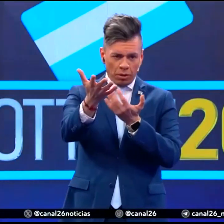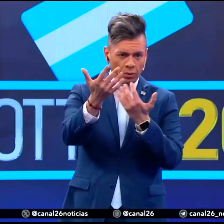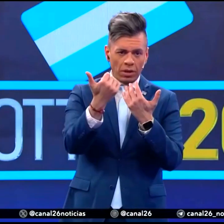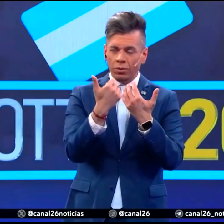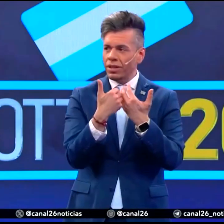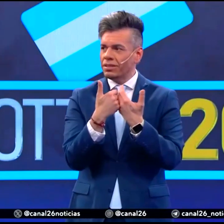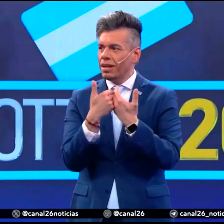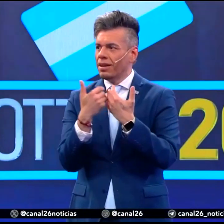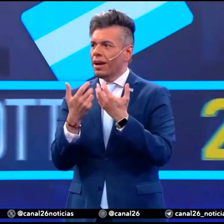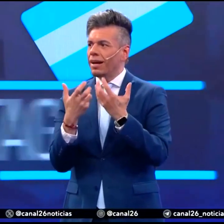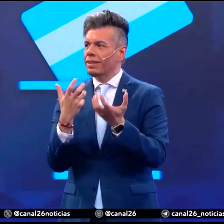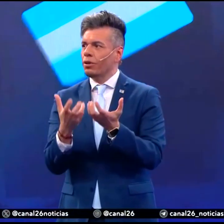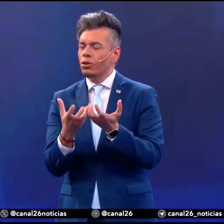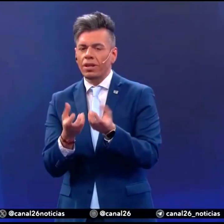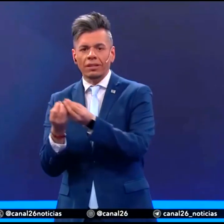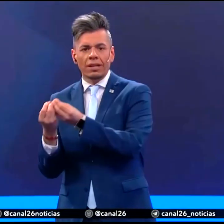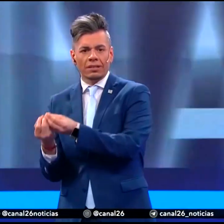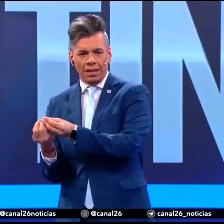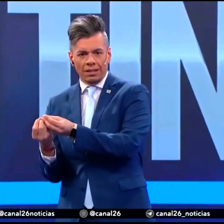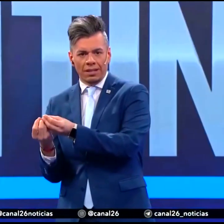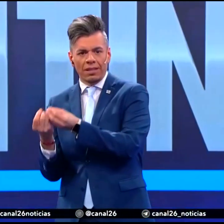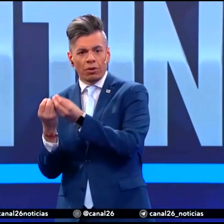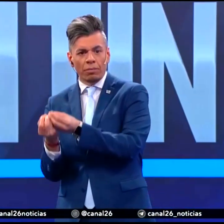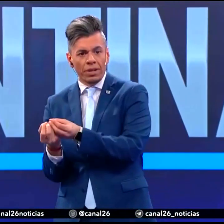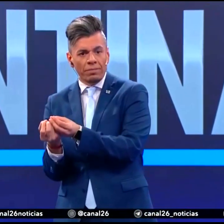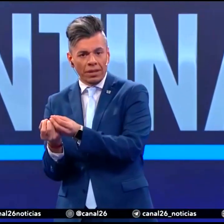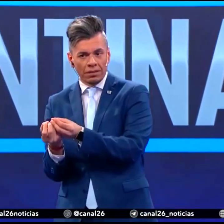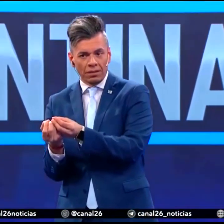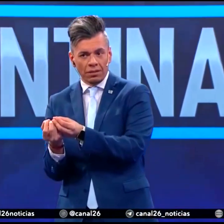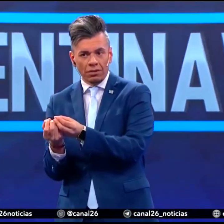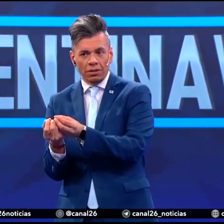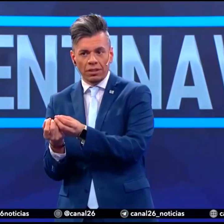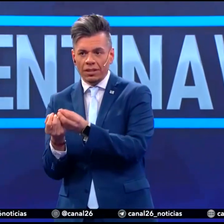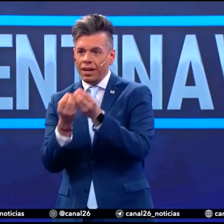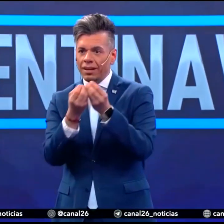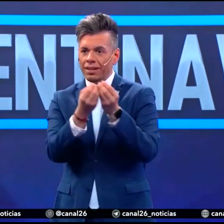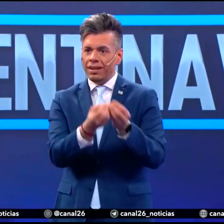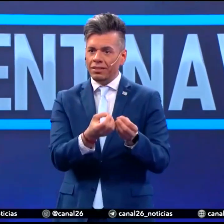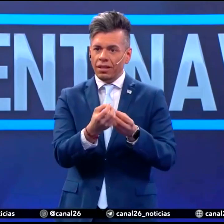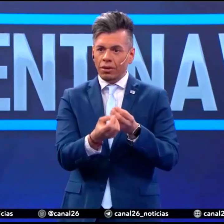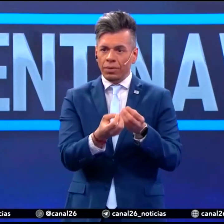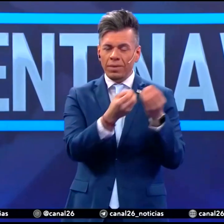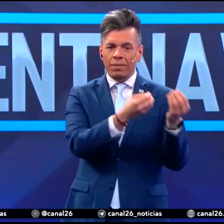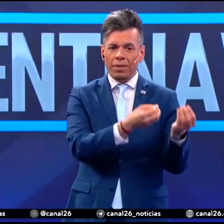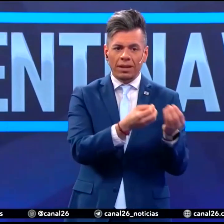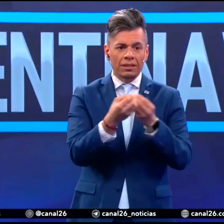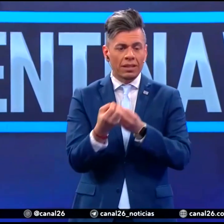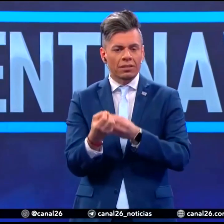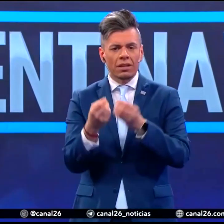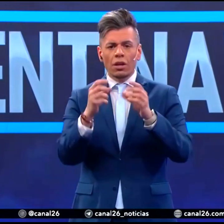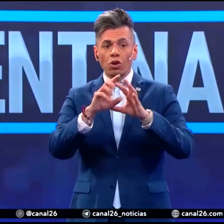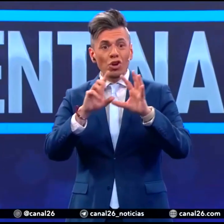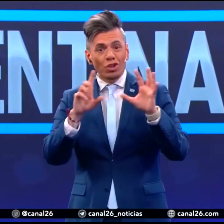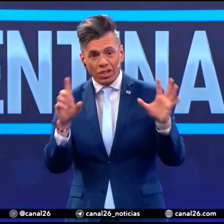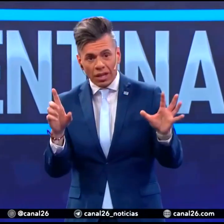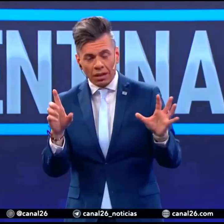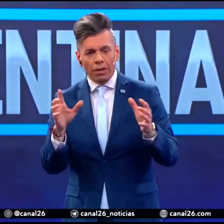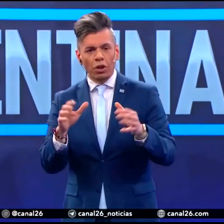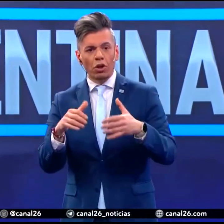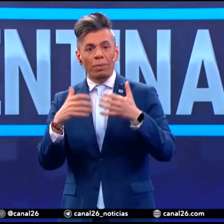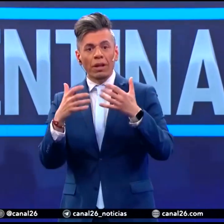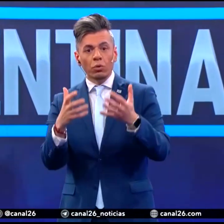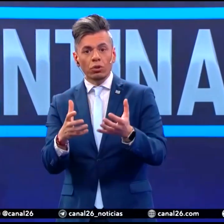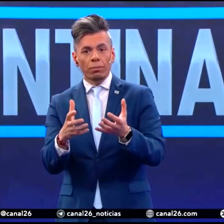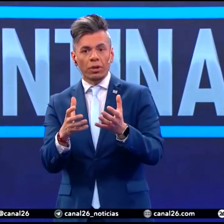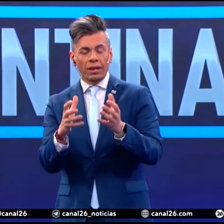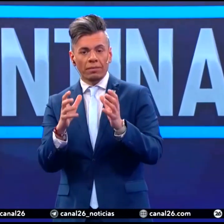pero se los pregunto a la audiencia, ¿hasta dónde retirarse de la escena descomprime? ¿No? Quizá quedarse descomprimía más que retirarse, no lo sé, pero